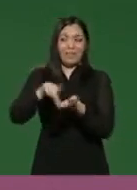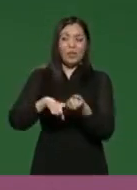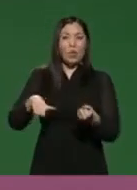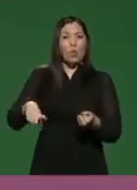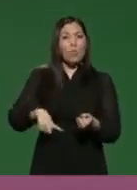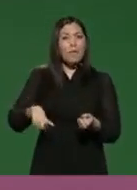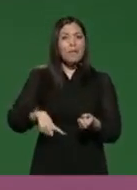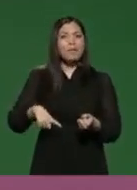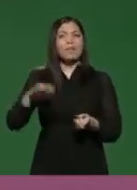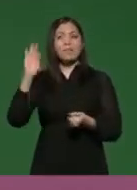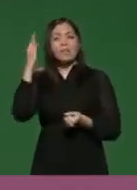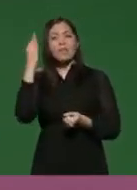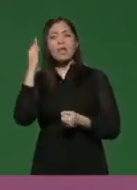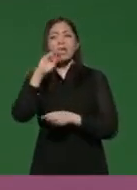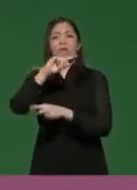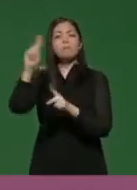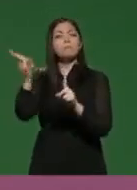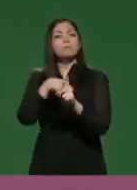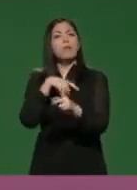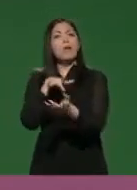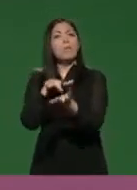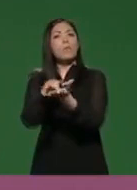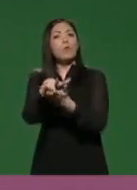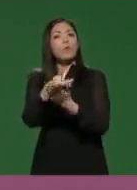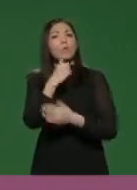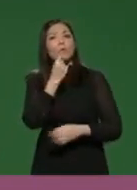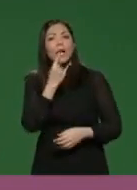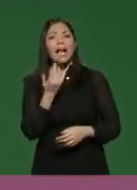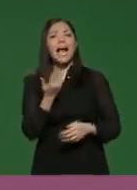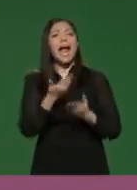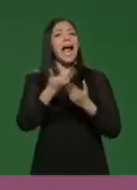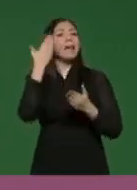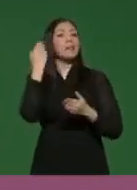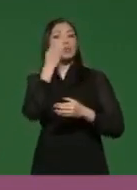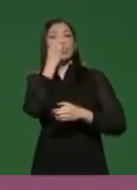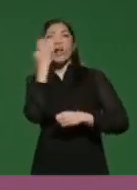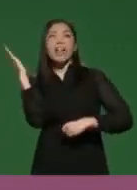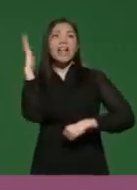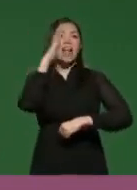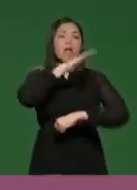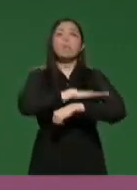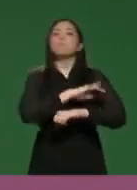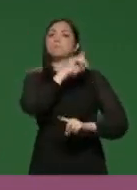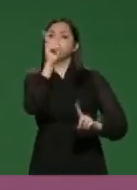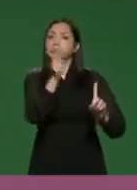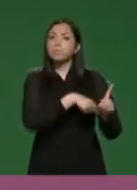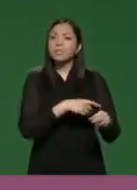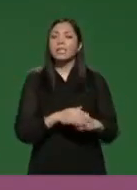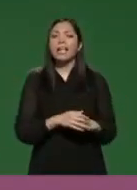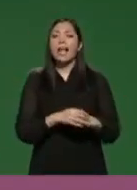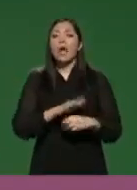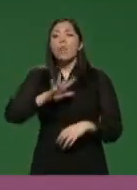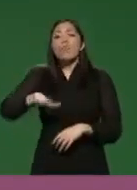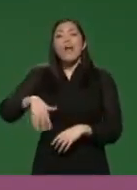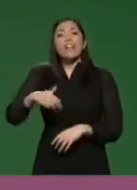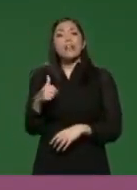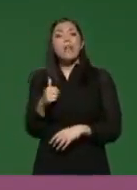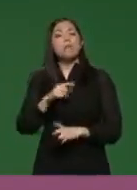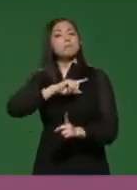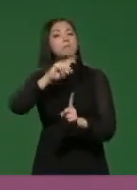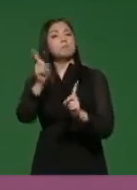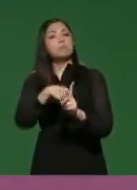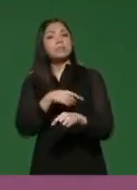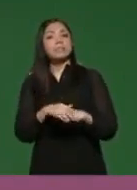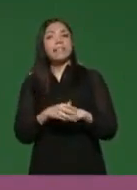le quitaron el apoyo a nuestros policías, cancelaron las escuelas de tiempo completo, estancias infantiles, dejaron sin tratamiento a las niñas y niños